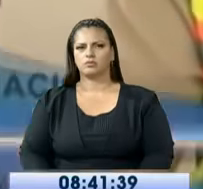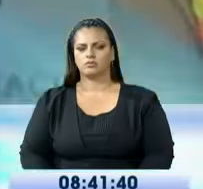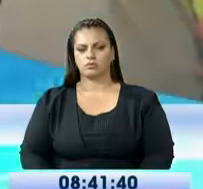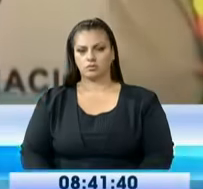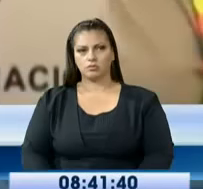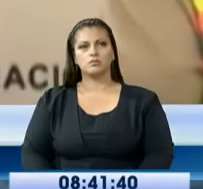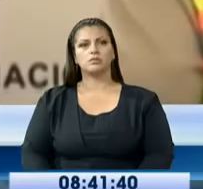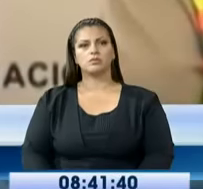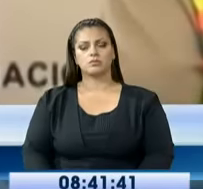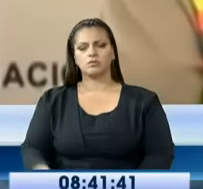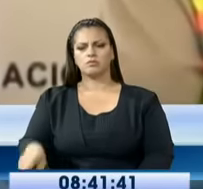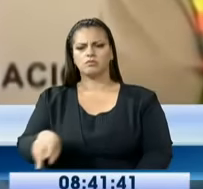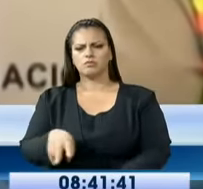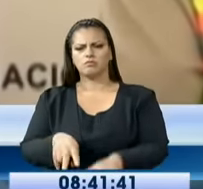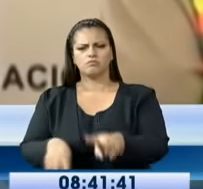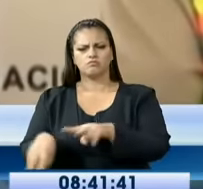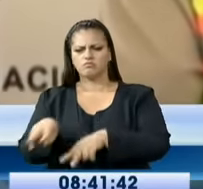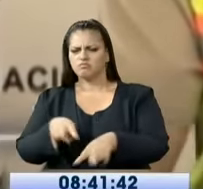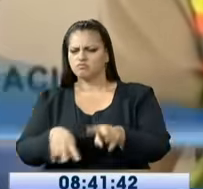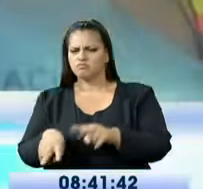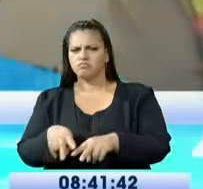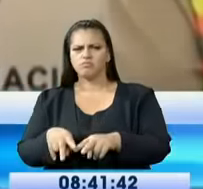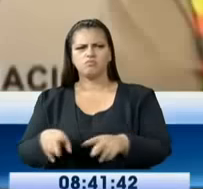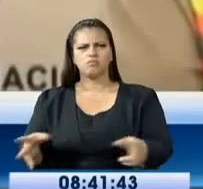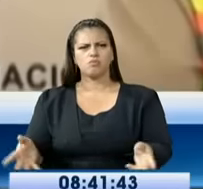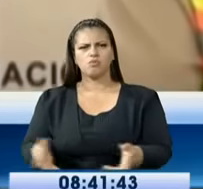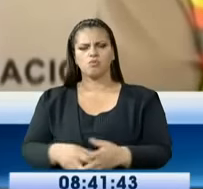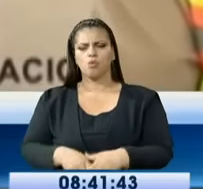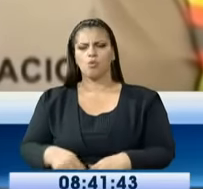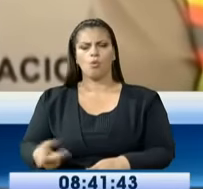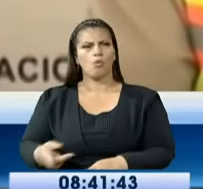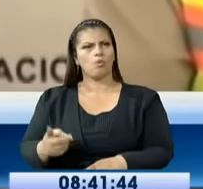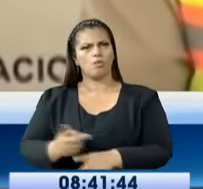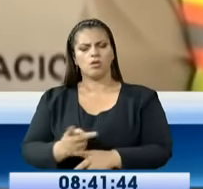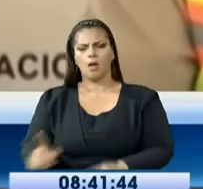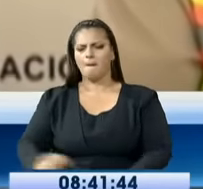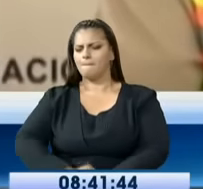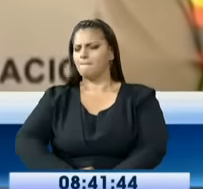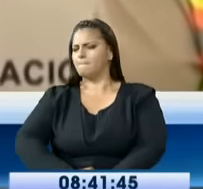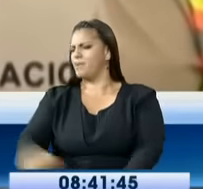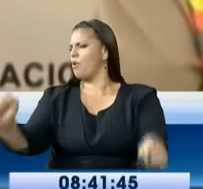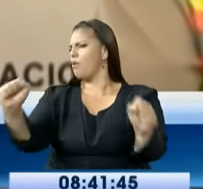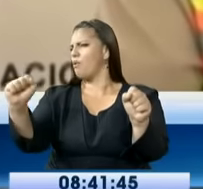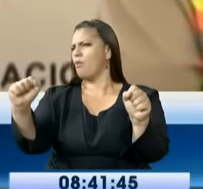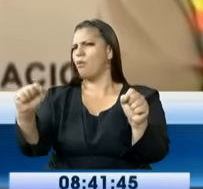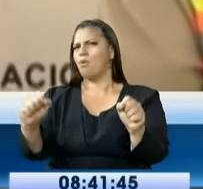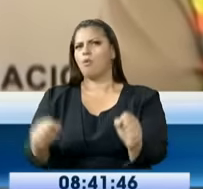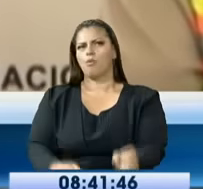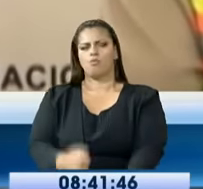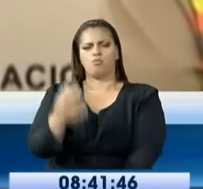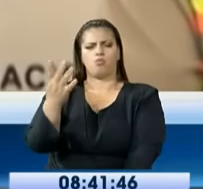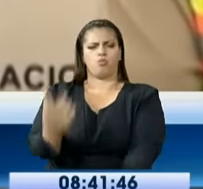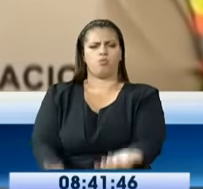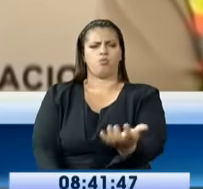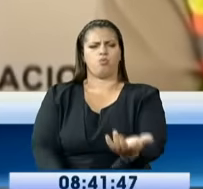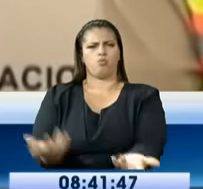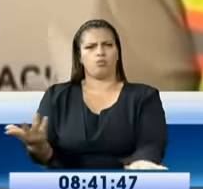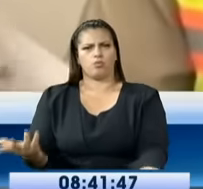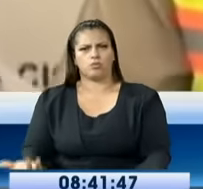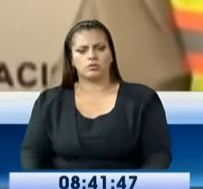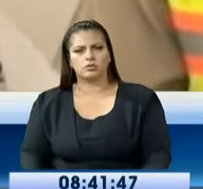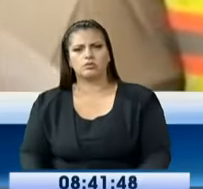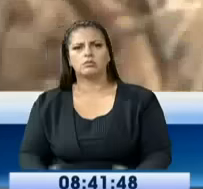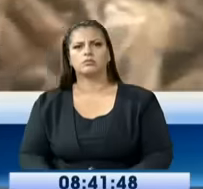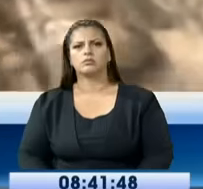manera como se lo venía haciendo en este sitio podría haber causado una tragedia de incalculables consecuencias, tanto materiales